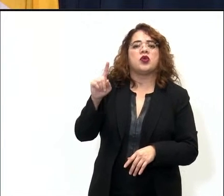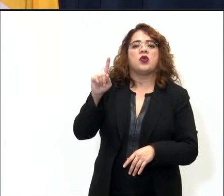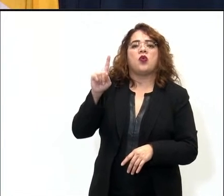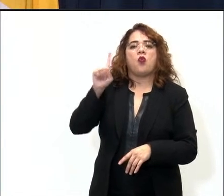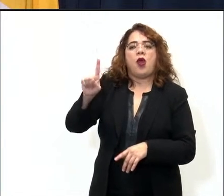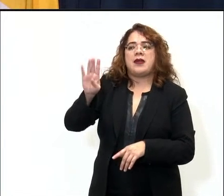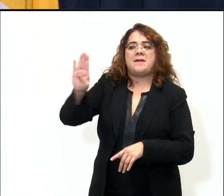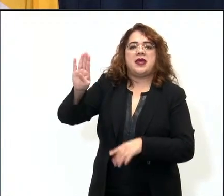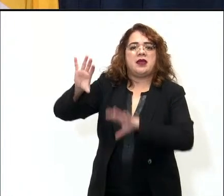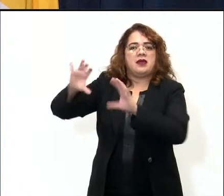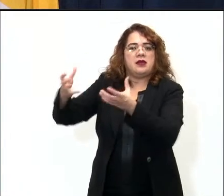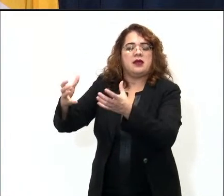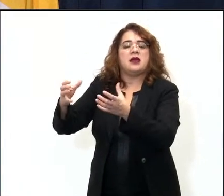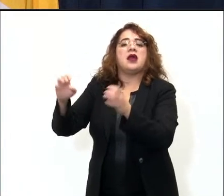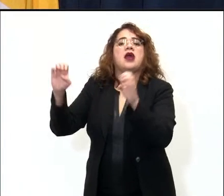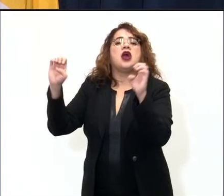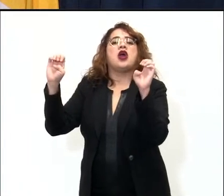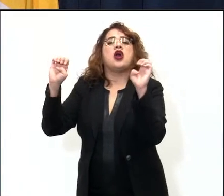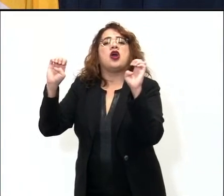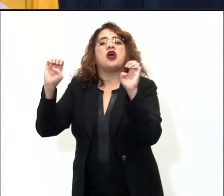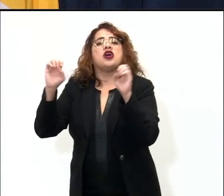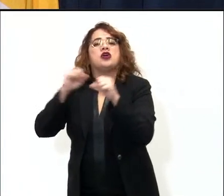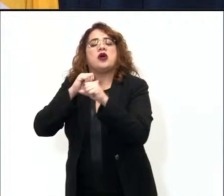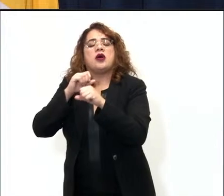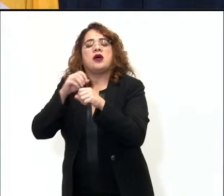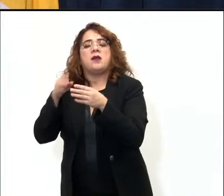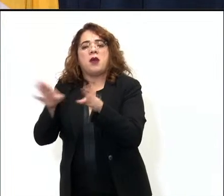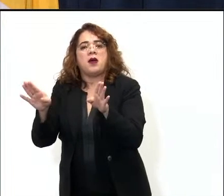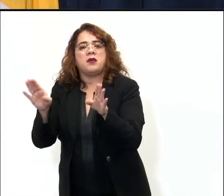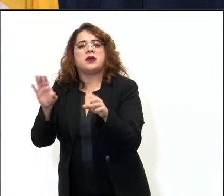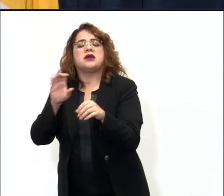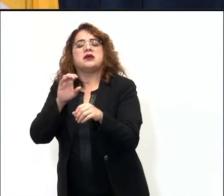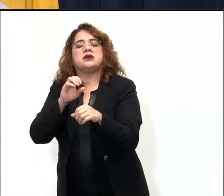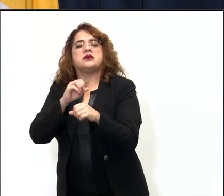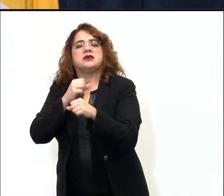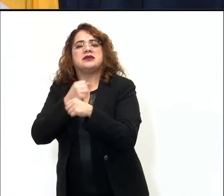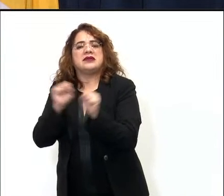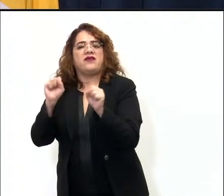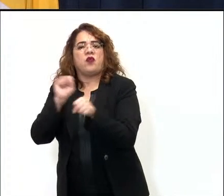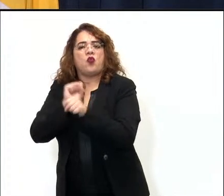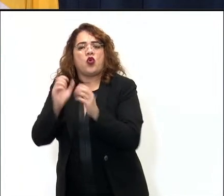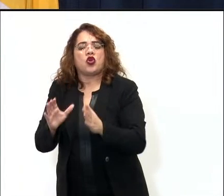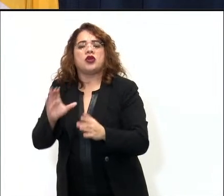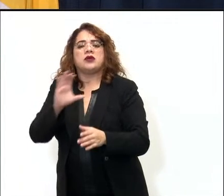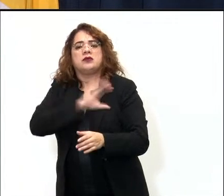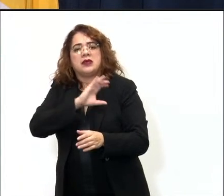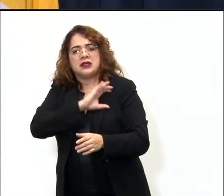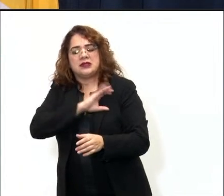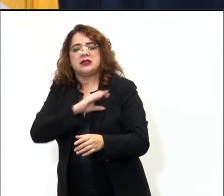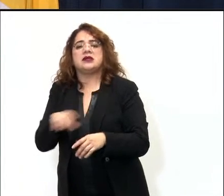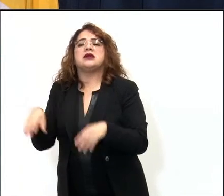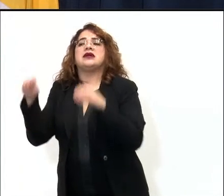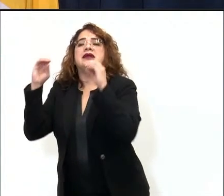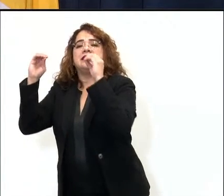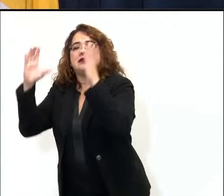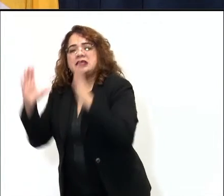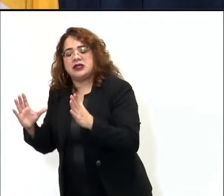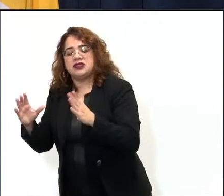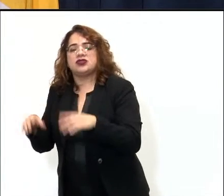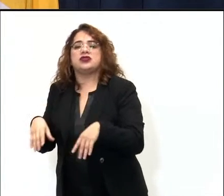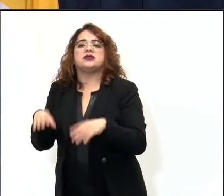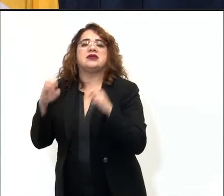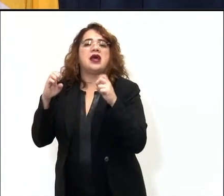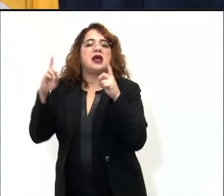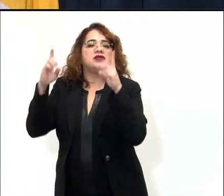emergencia, personal de seguridad pública, como policía, por ejemplo, educación, maestros para